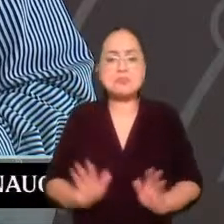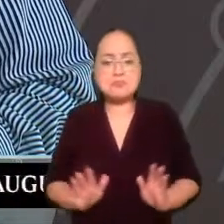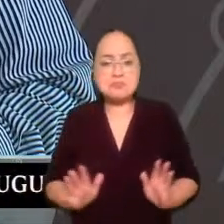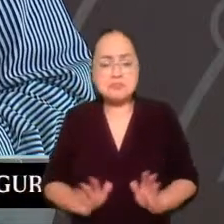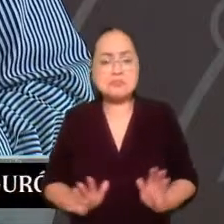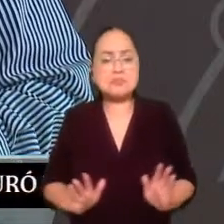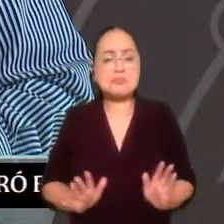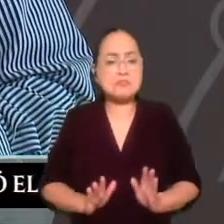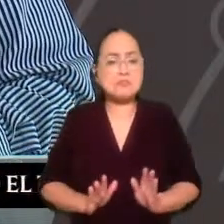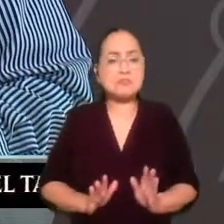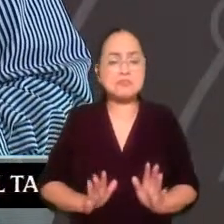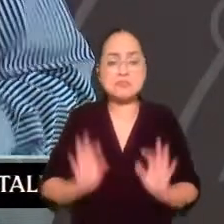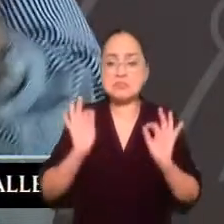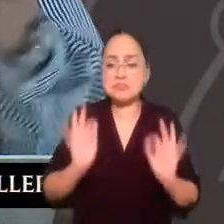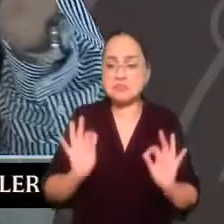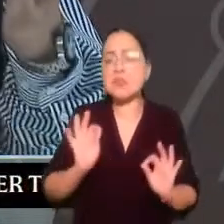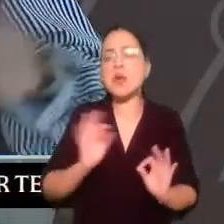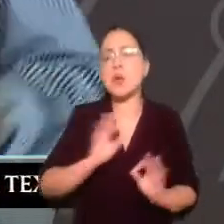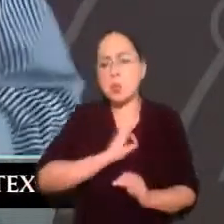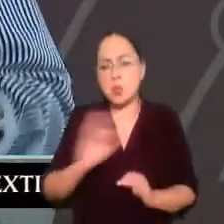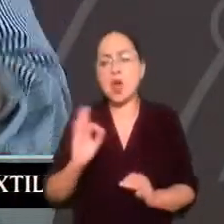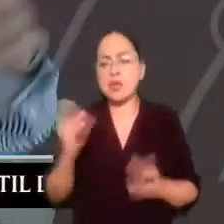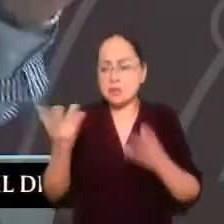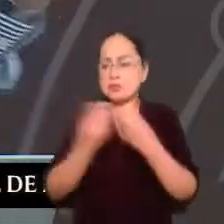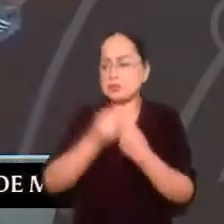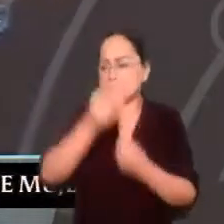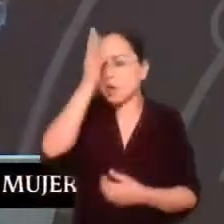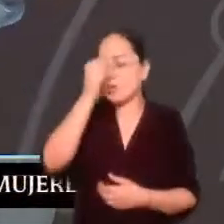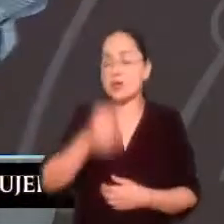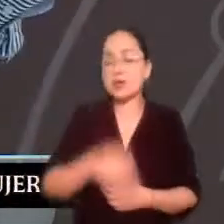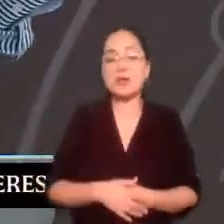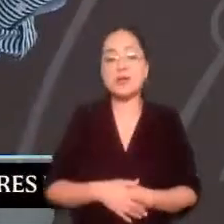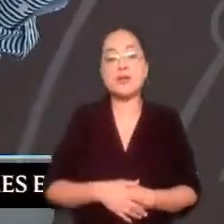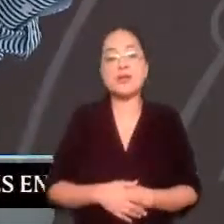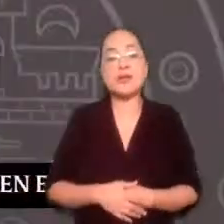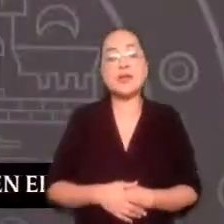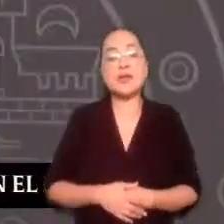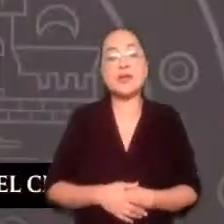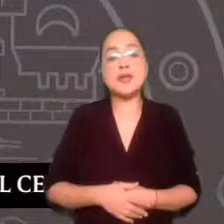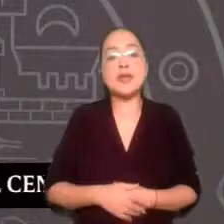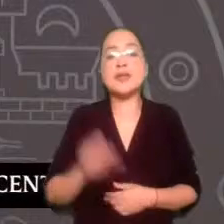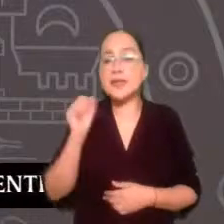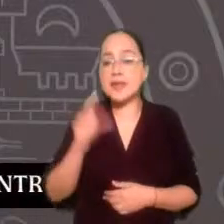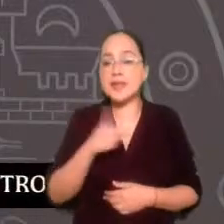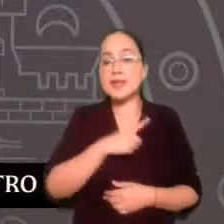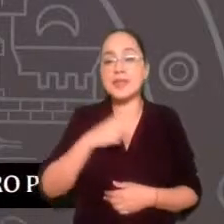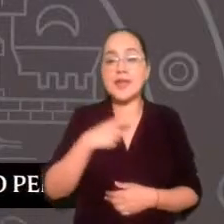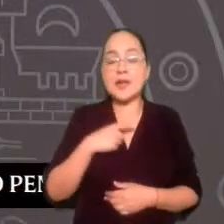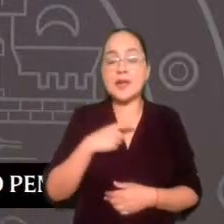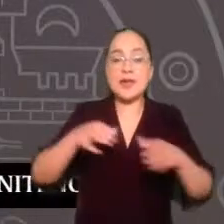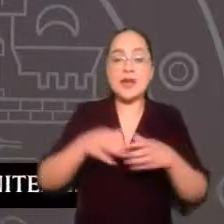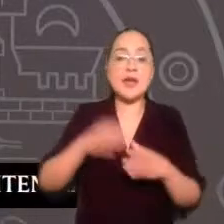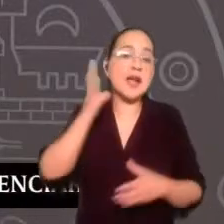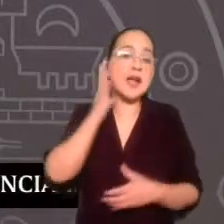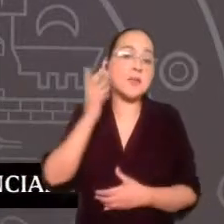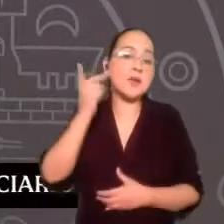en buenos términos, lo hacemos. Pero además se va a saber porque lo tengo que consultar al Congreso, ¿verdad? Porque ahí hay un